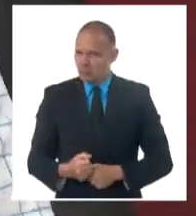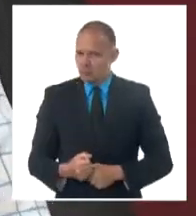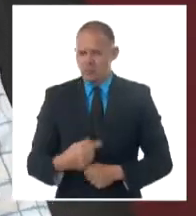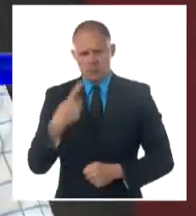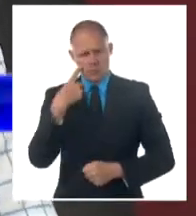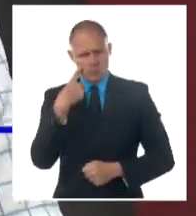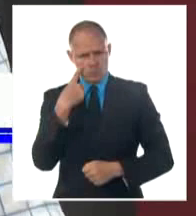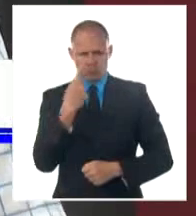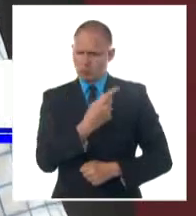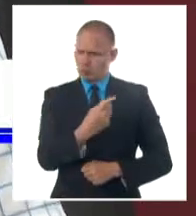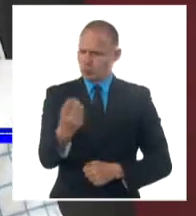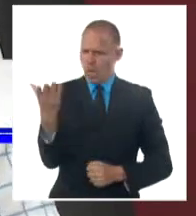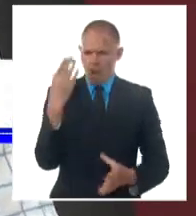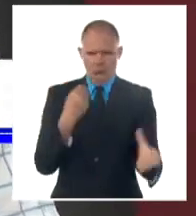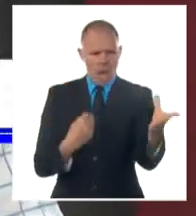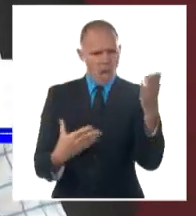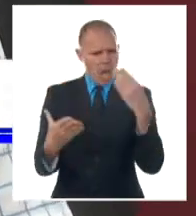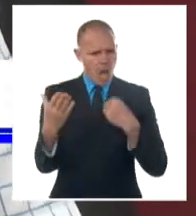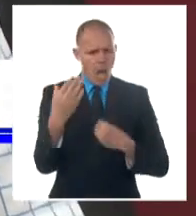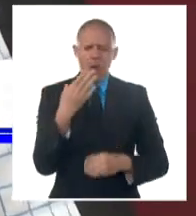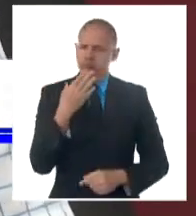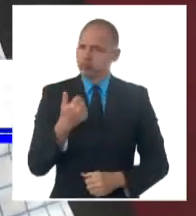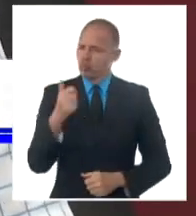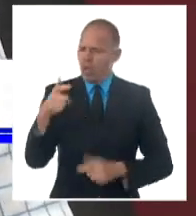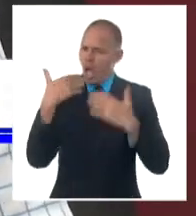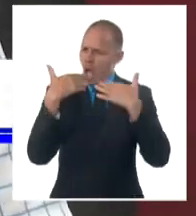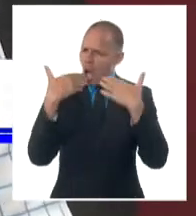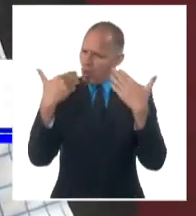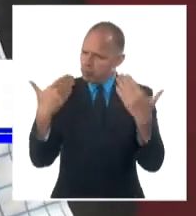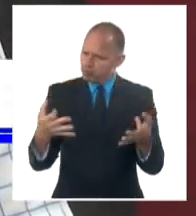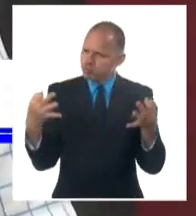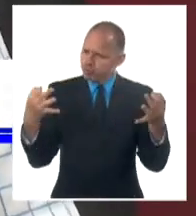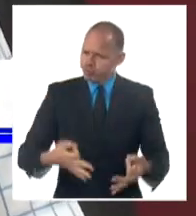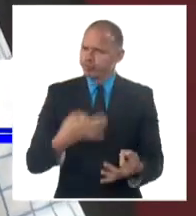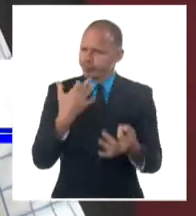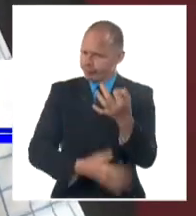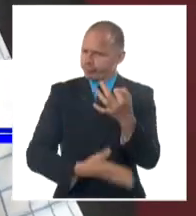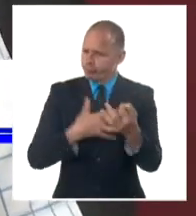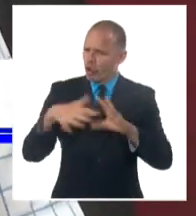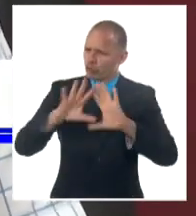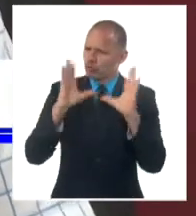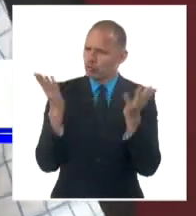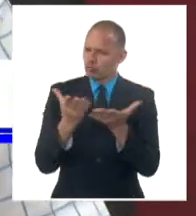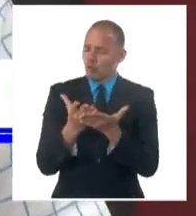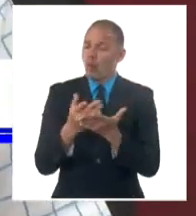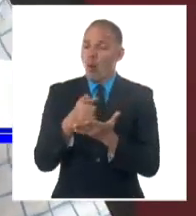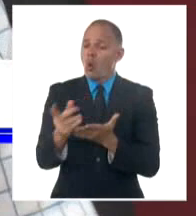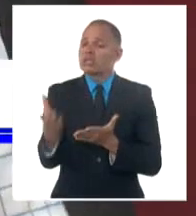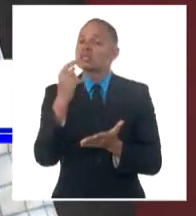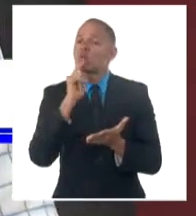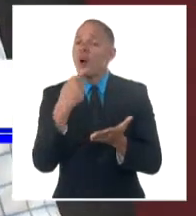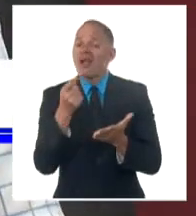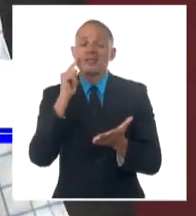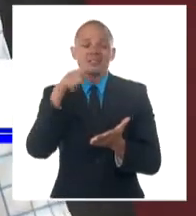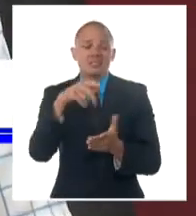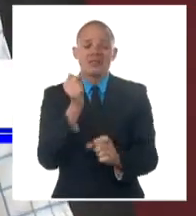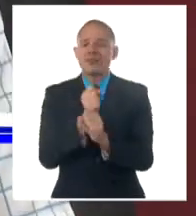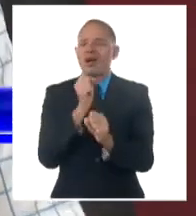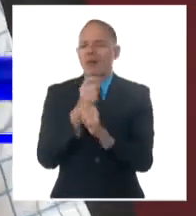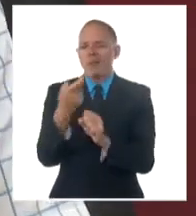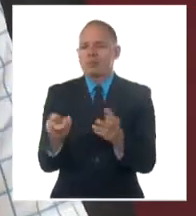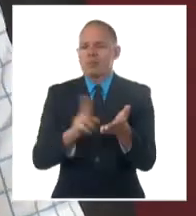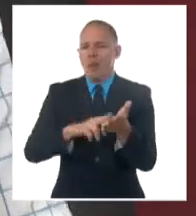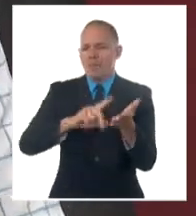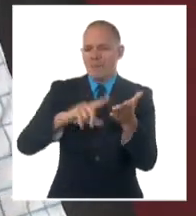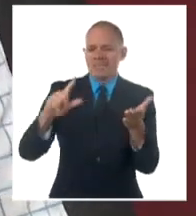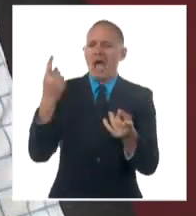honestidad, con transparencia, un grupo de aspectos deficientes en la labor partidista, que hay que asumirlos